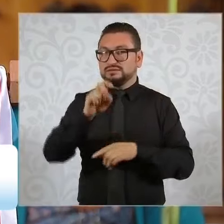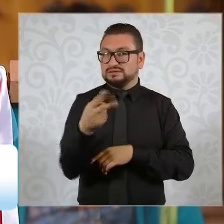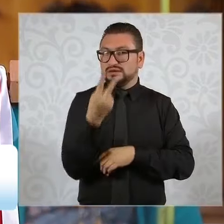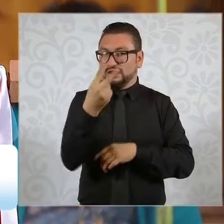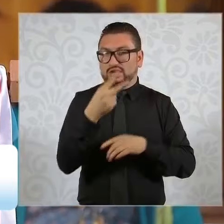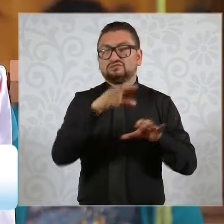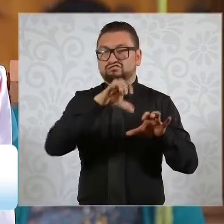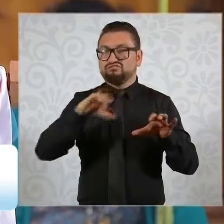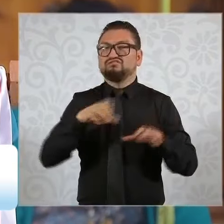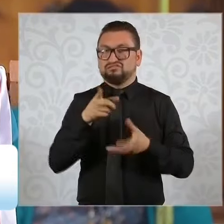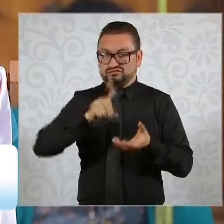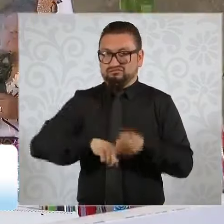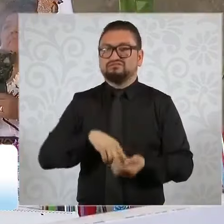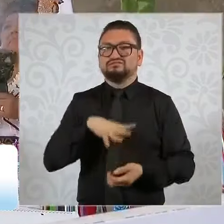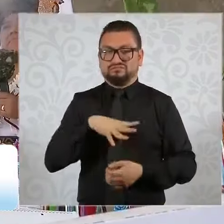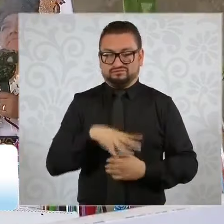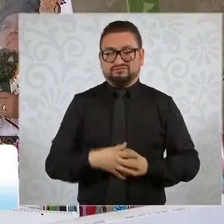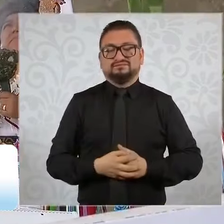entidades de la República.